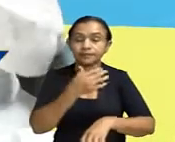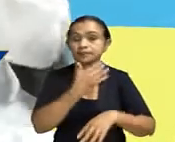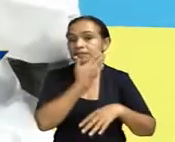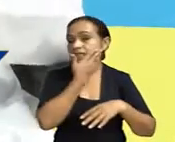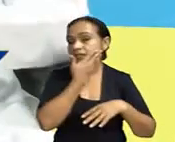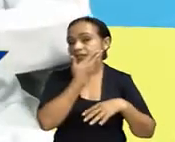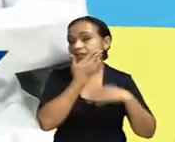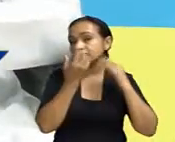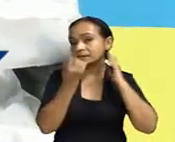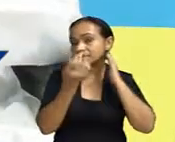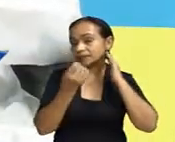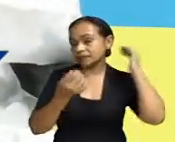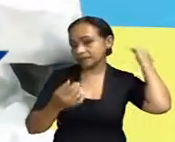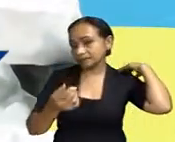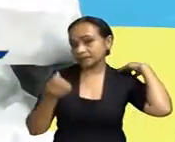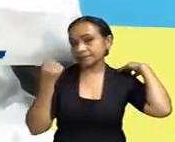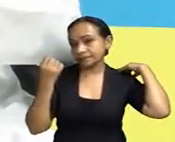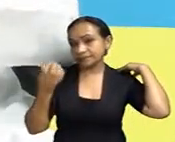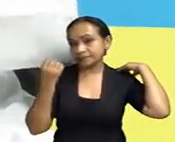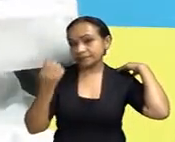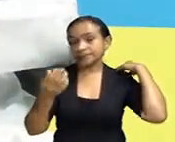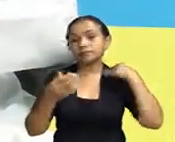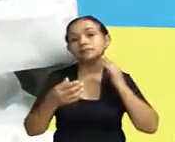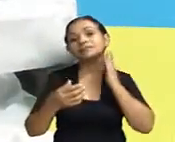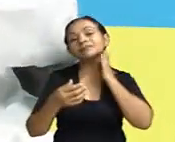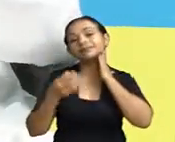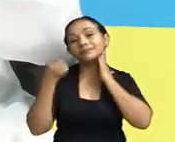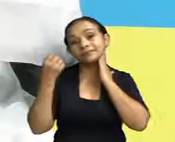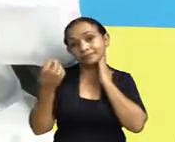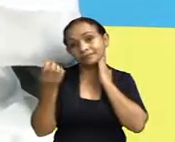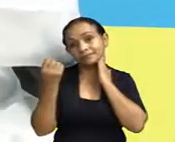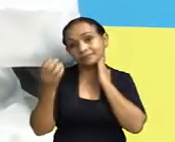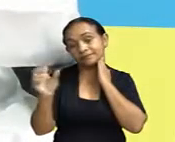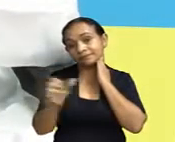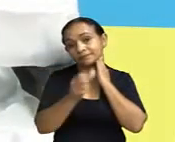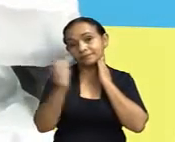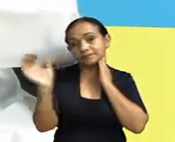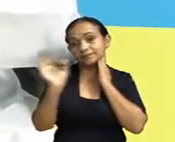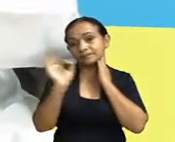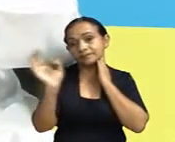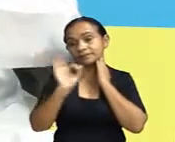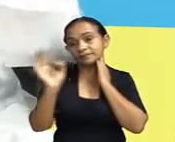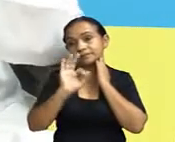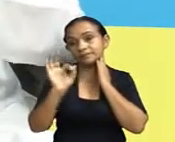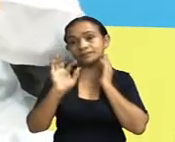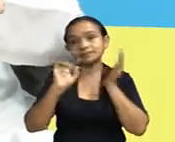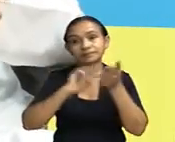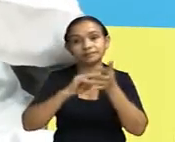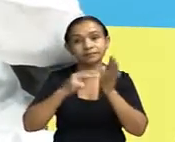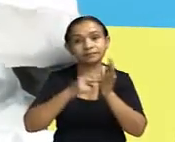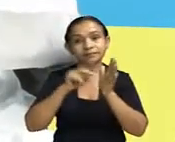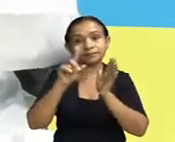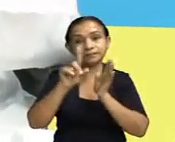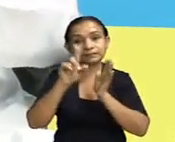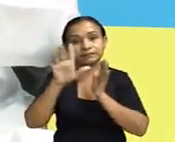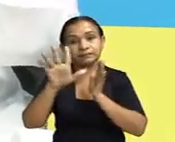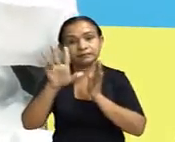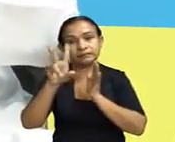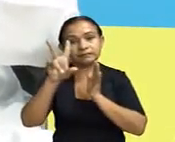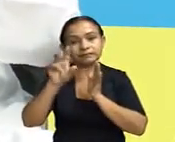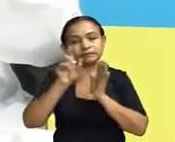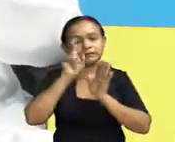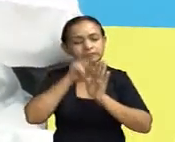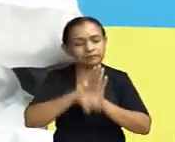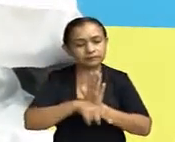mandíbula, a la espalda, incluso al cuello. Y otra característica de la angina es que dura de 15 a 20 minutos. Se